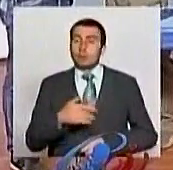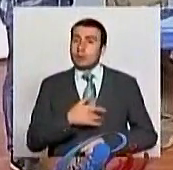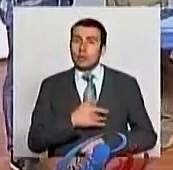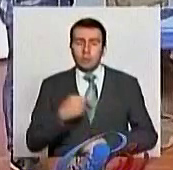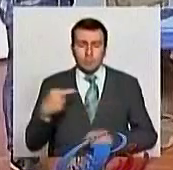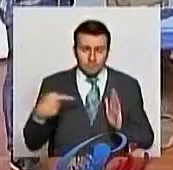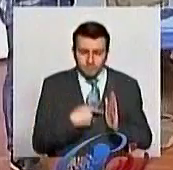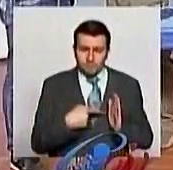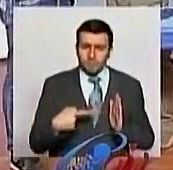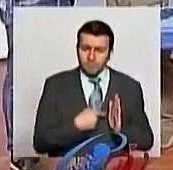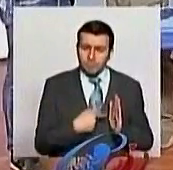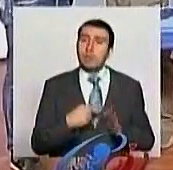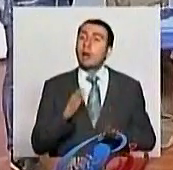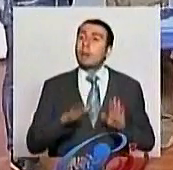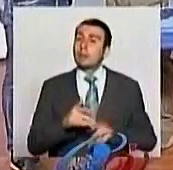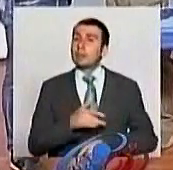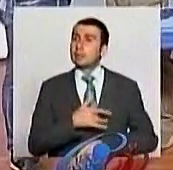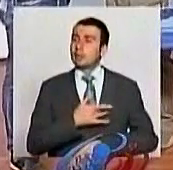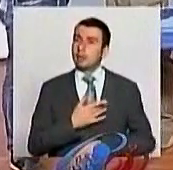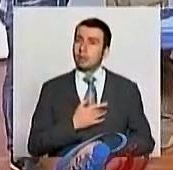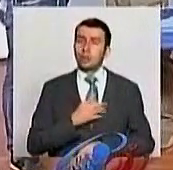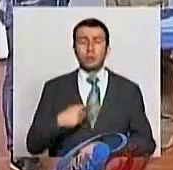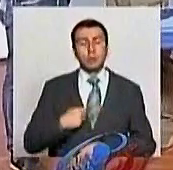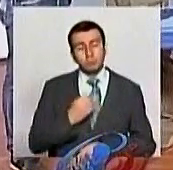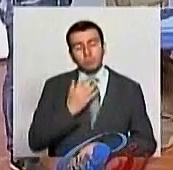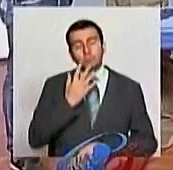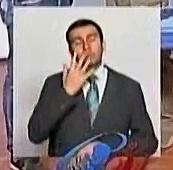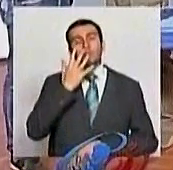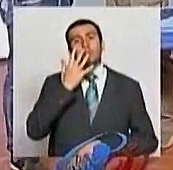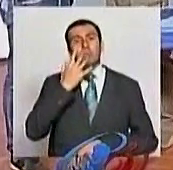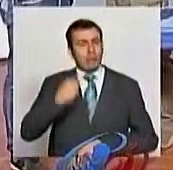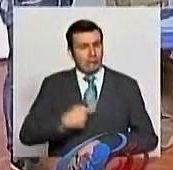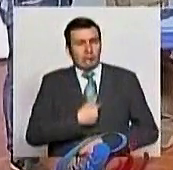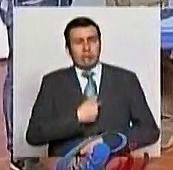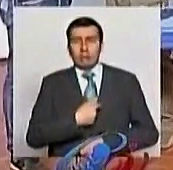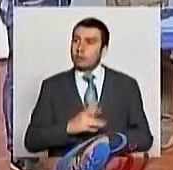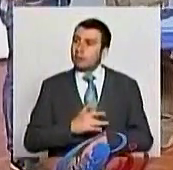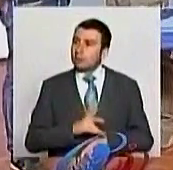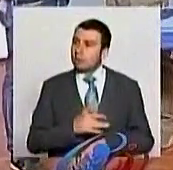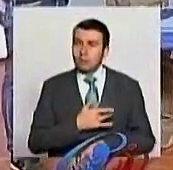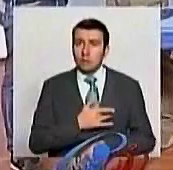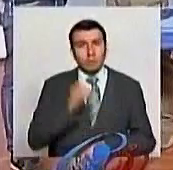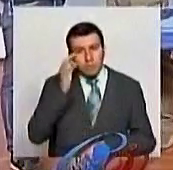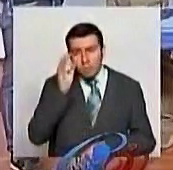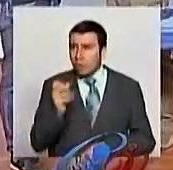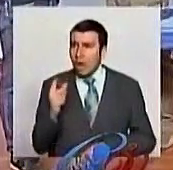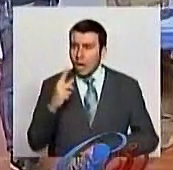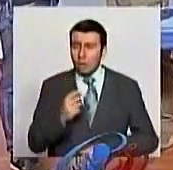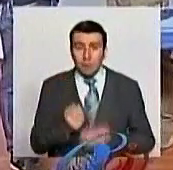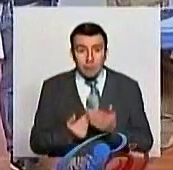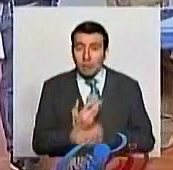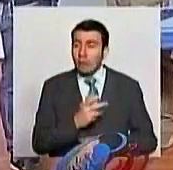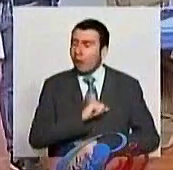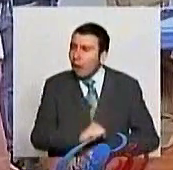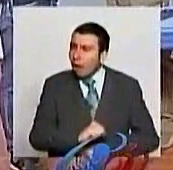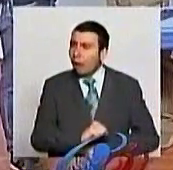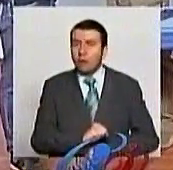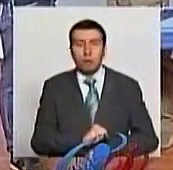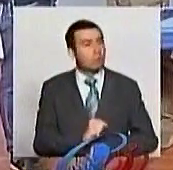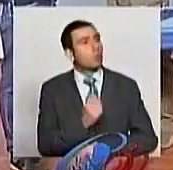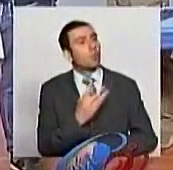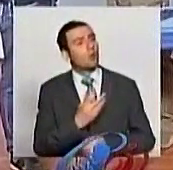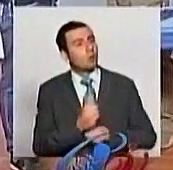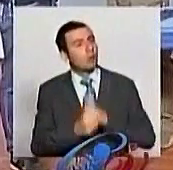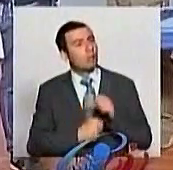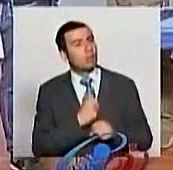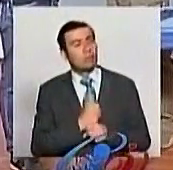oxígeno y me da inmediatamente como un chuzón, ¿eso es un principio de infarto de pronto, doctora? ¿Cuántos años tiene? 38 años. ¿Y hace